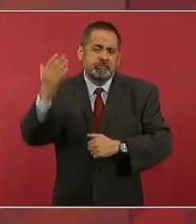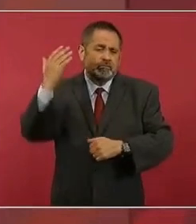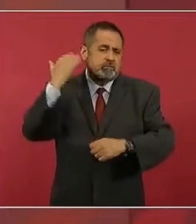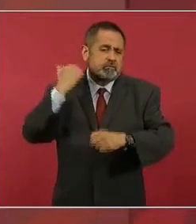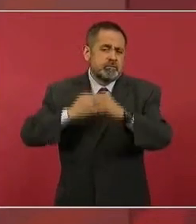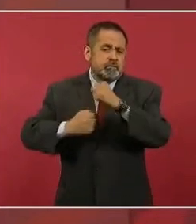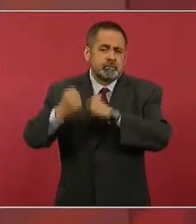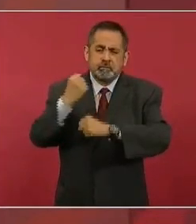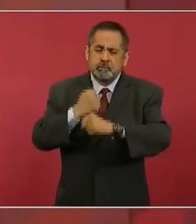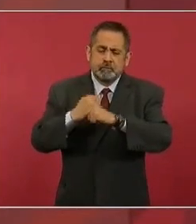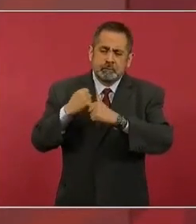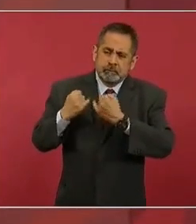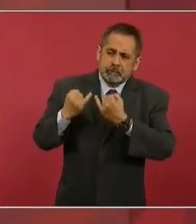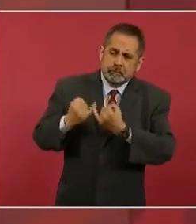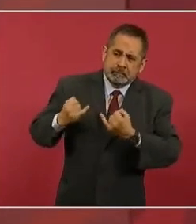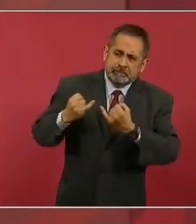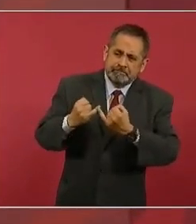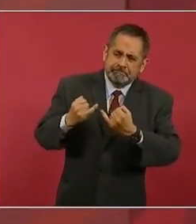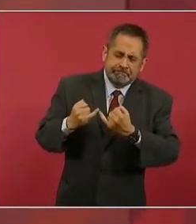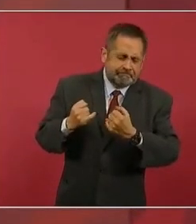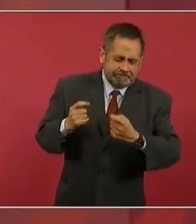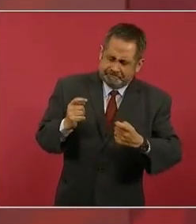predominó,